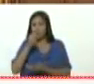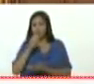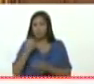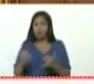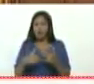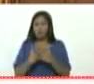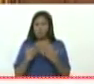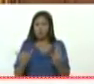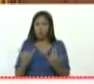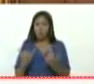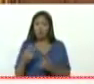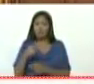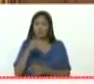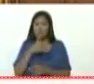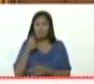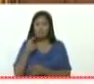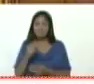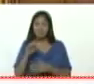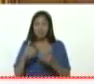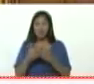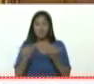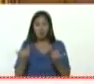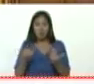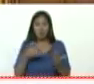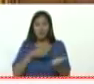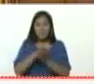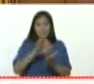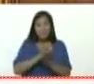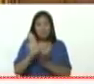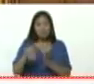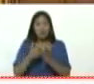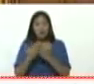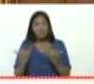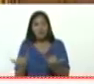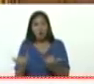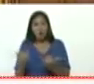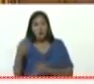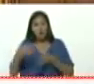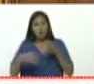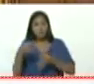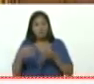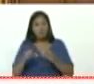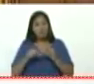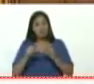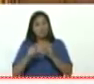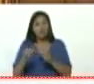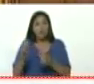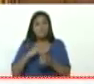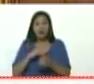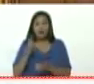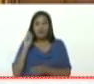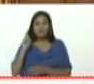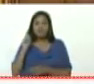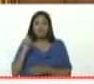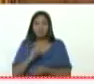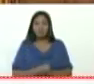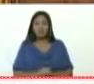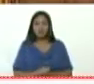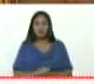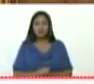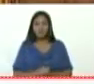Quiere decir que la dinámica del medio impreso se justifica y se mantiene y se necesita